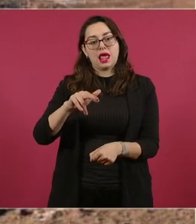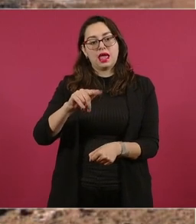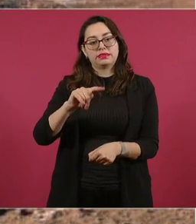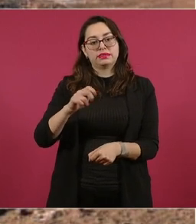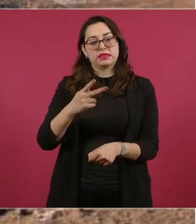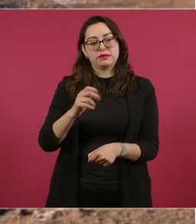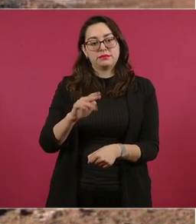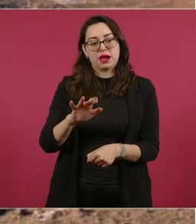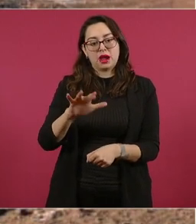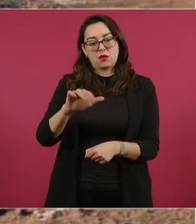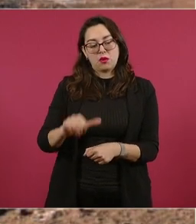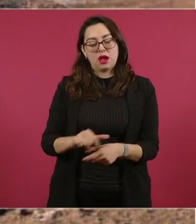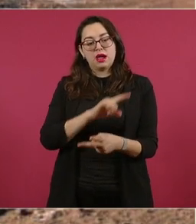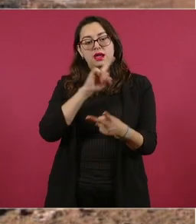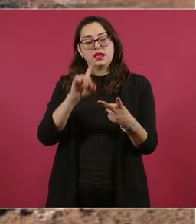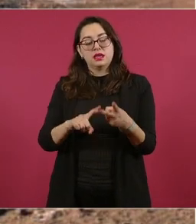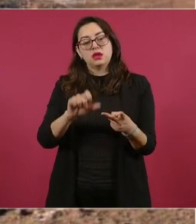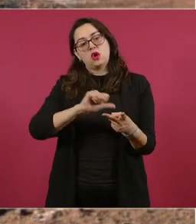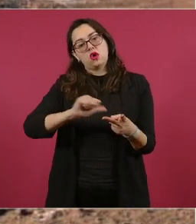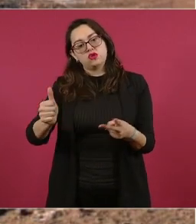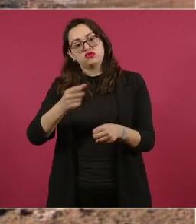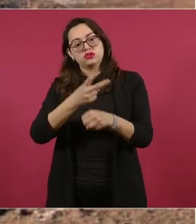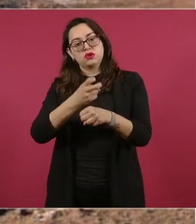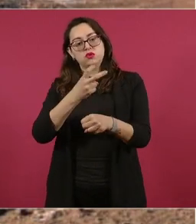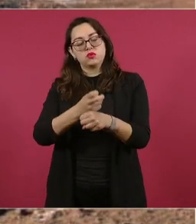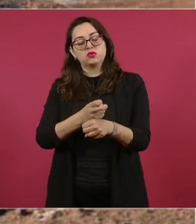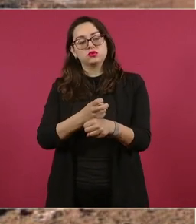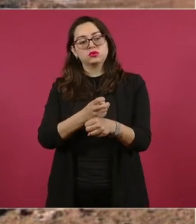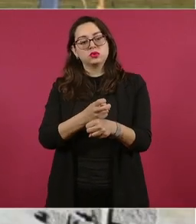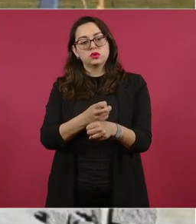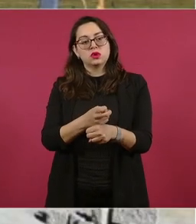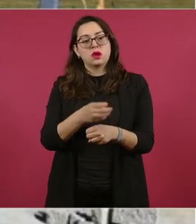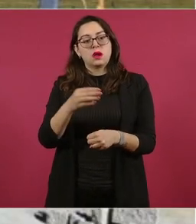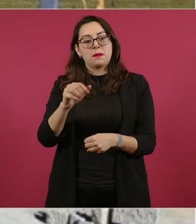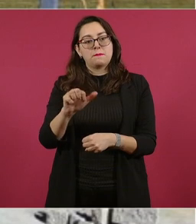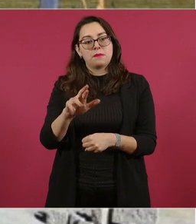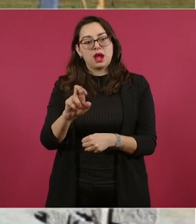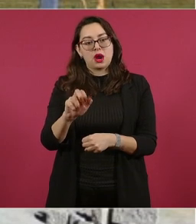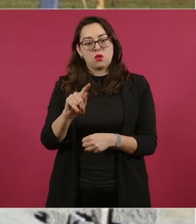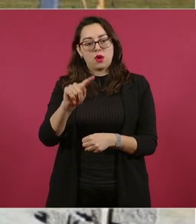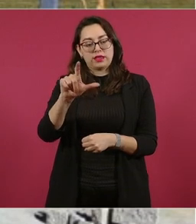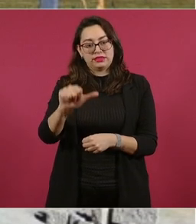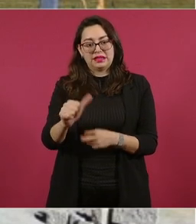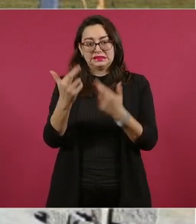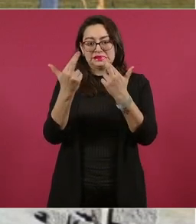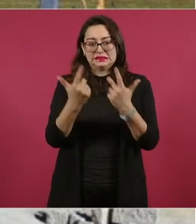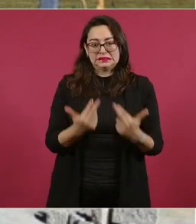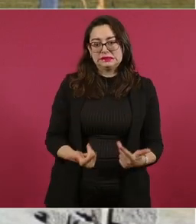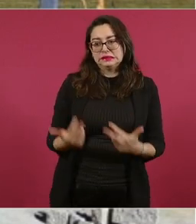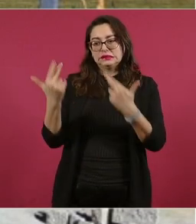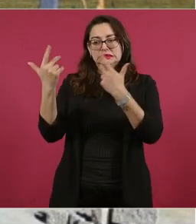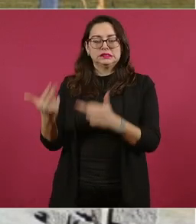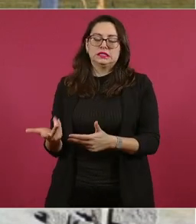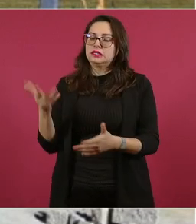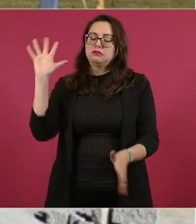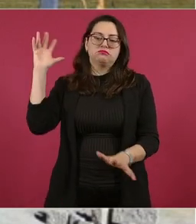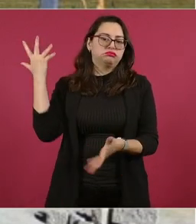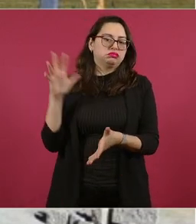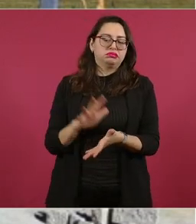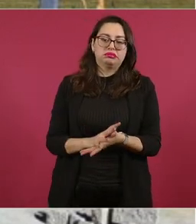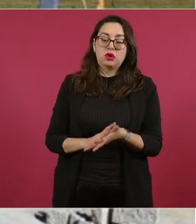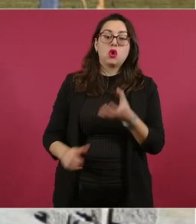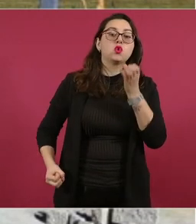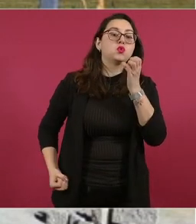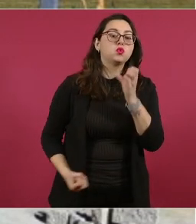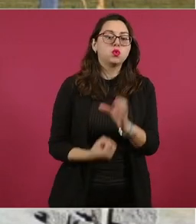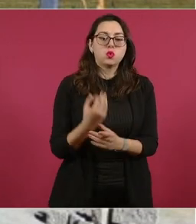Arantepacua, y en la siguiente, en el hospital de Maruata, que tuvieron afectaciones que ya se están construyendo